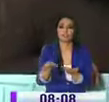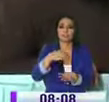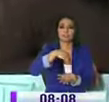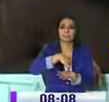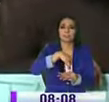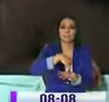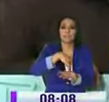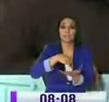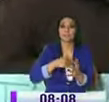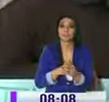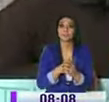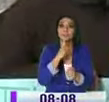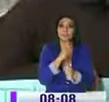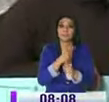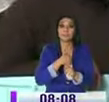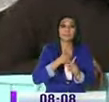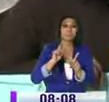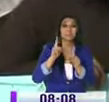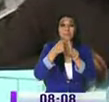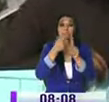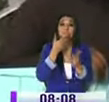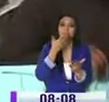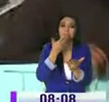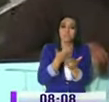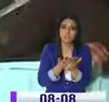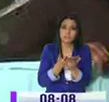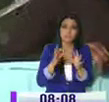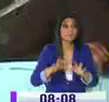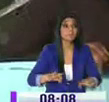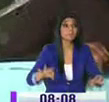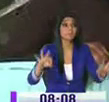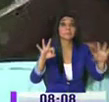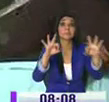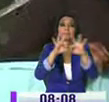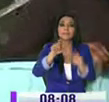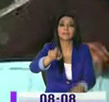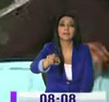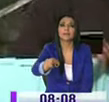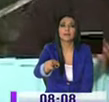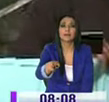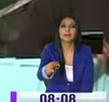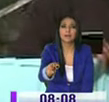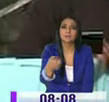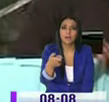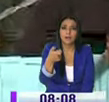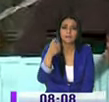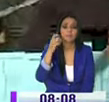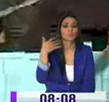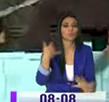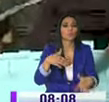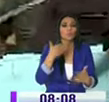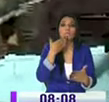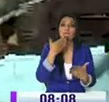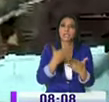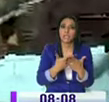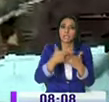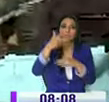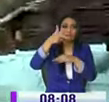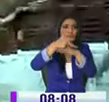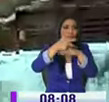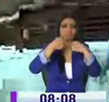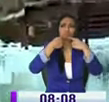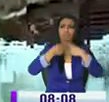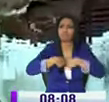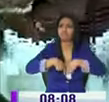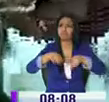yo quiero primeramente gracias hasta este importante medio de comunicación que difunde a nivel nacional nuestro en nuestra necesidad